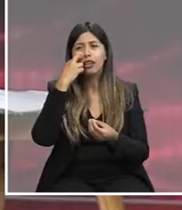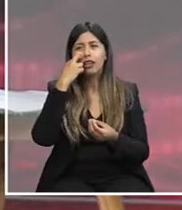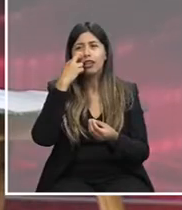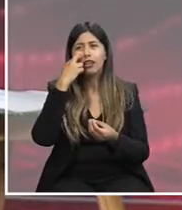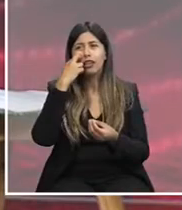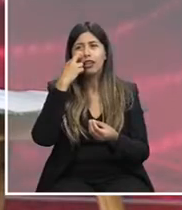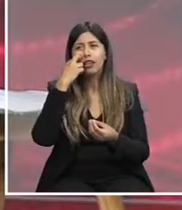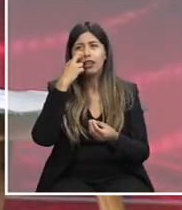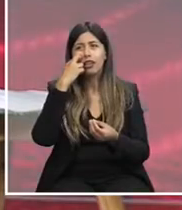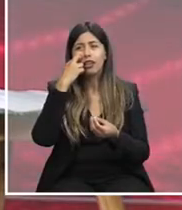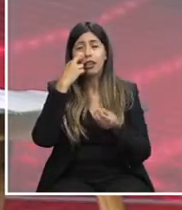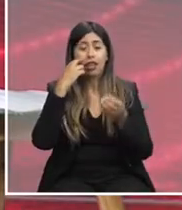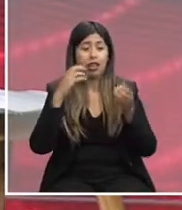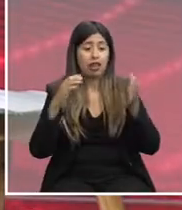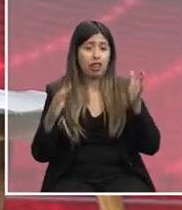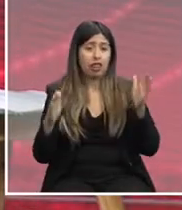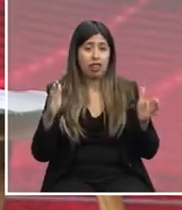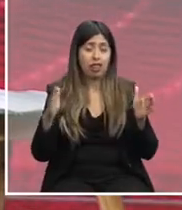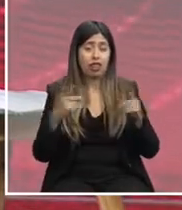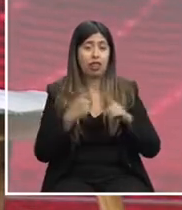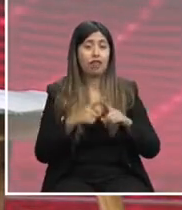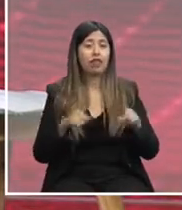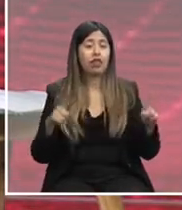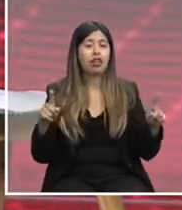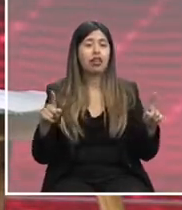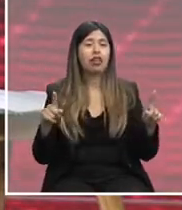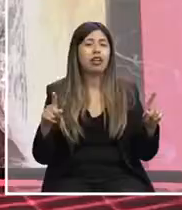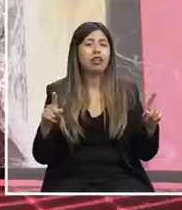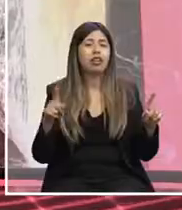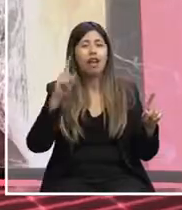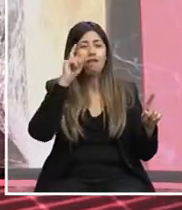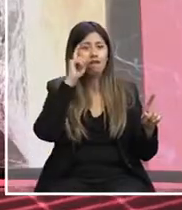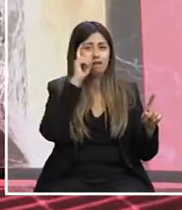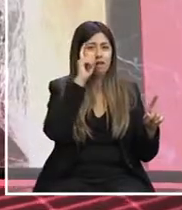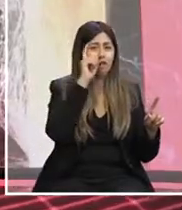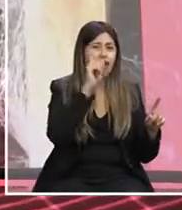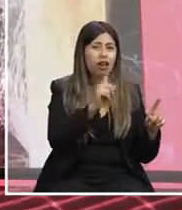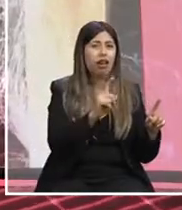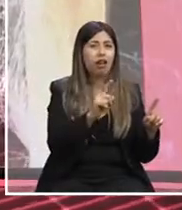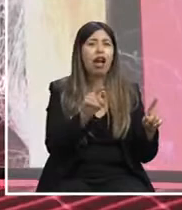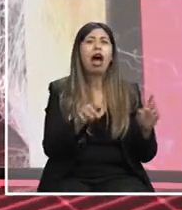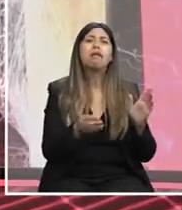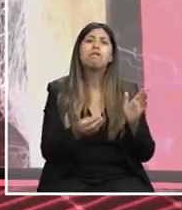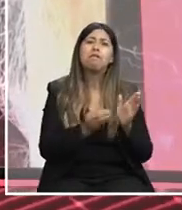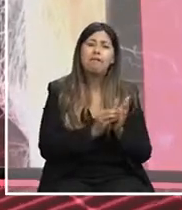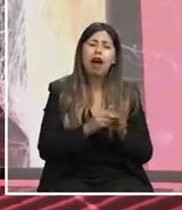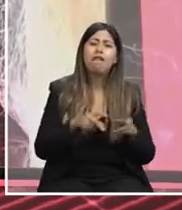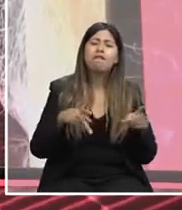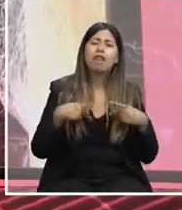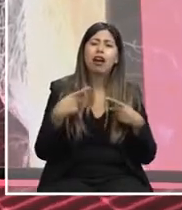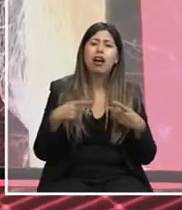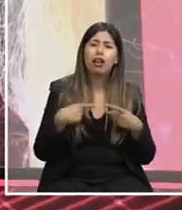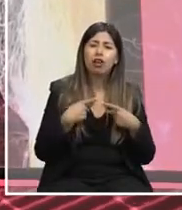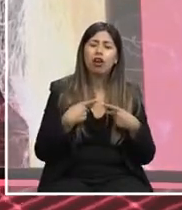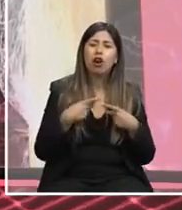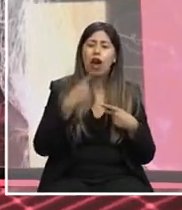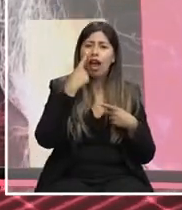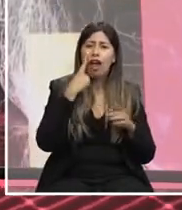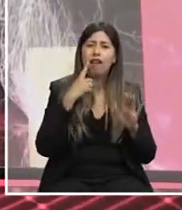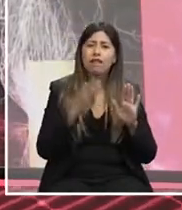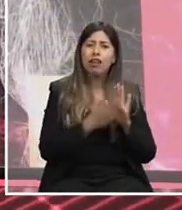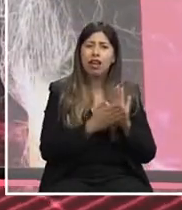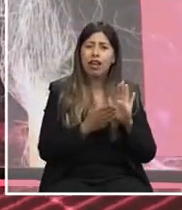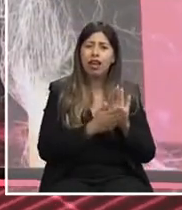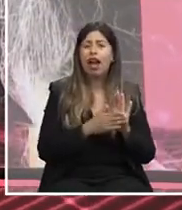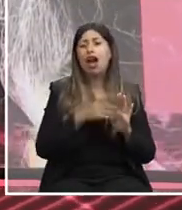que en esa brecha entre fanatismo y fanatismo tuvimos una mayor valoración de la evidencia, confiamos más en otros que